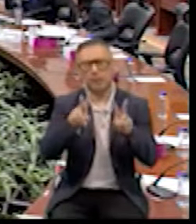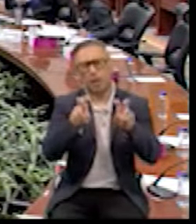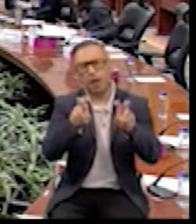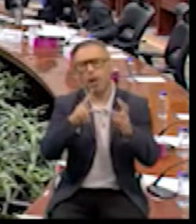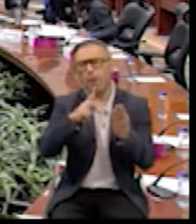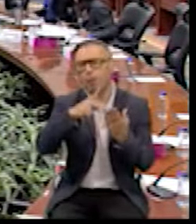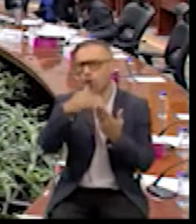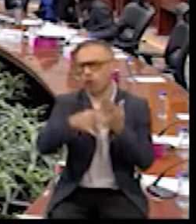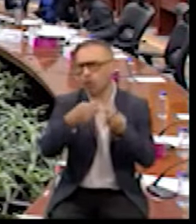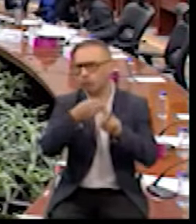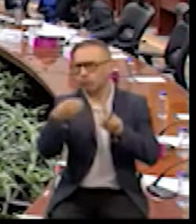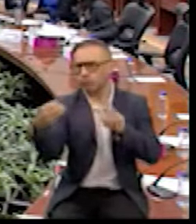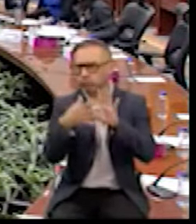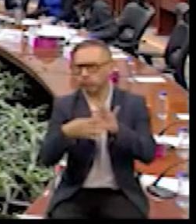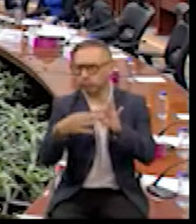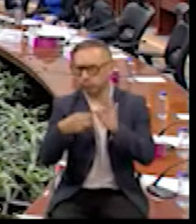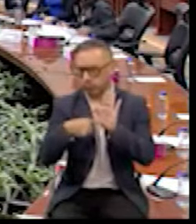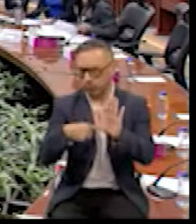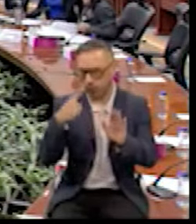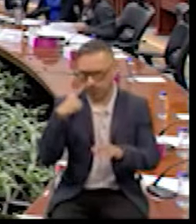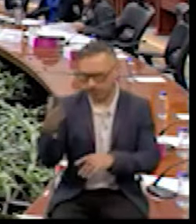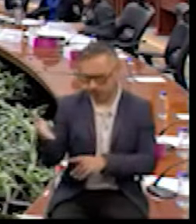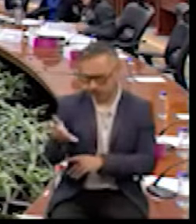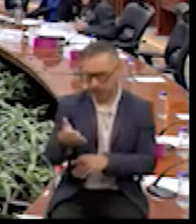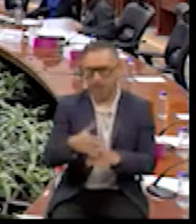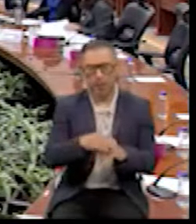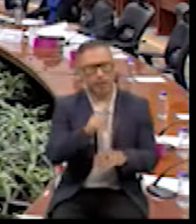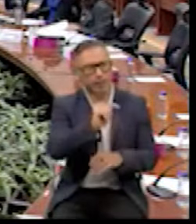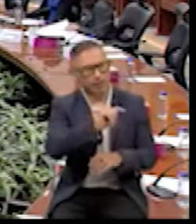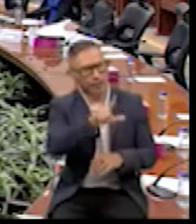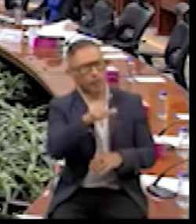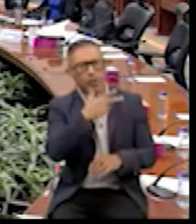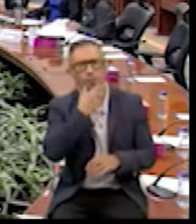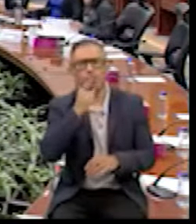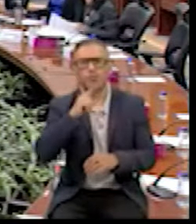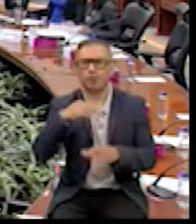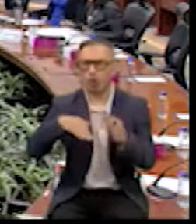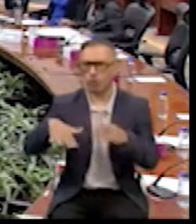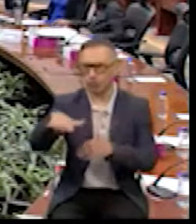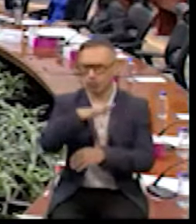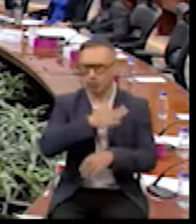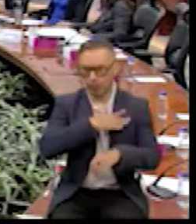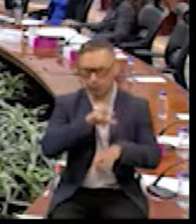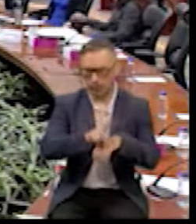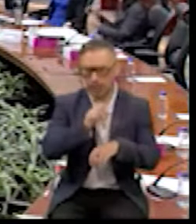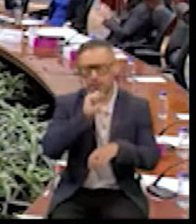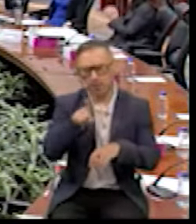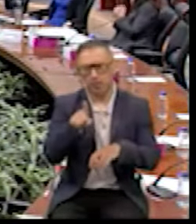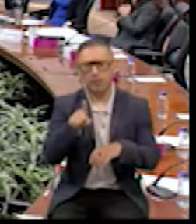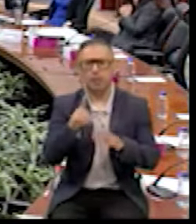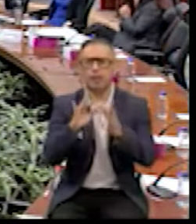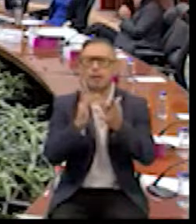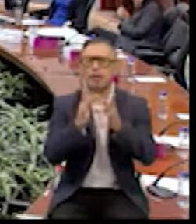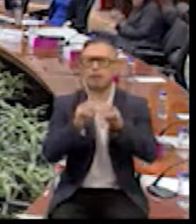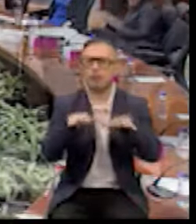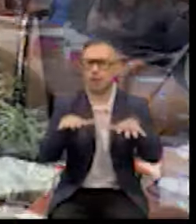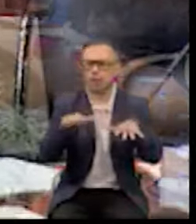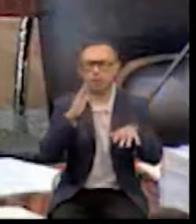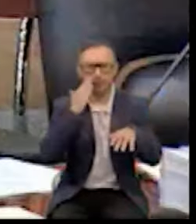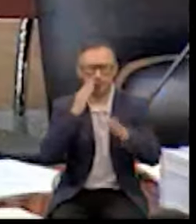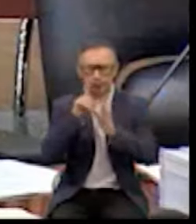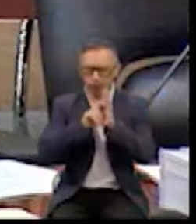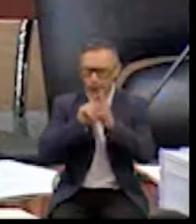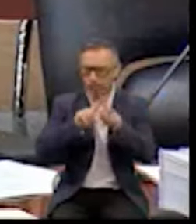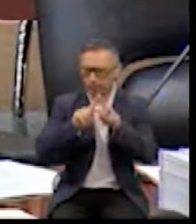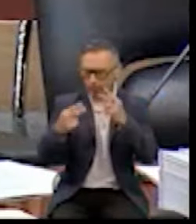se adelantó ahora. La ley está mal conceptualizada, la ley no responde a la realidad, la ley es ficticia. Por esa camisa de